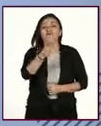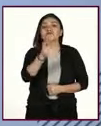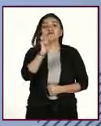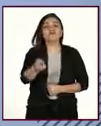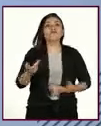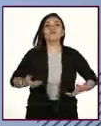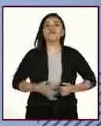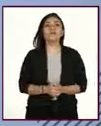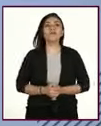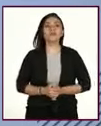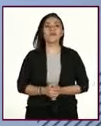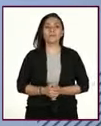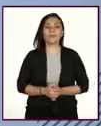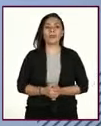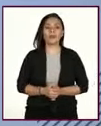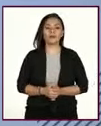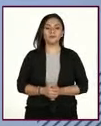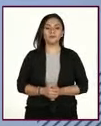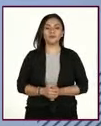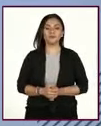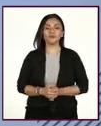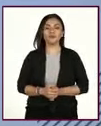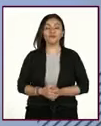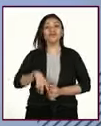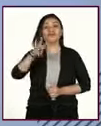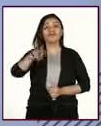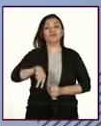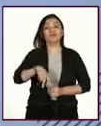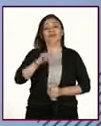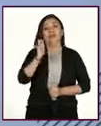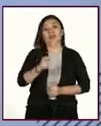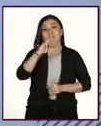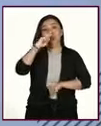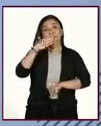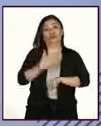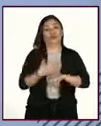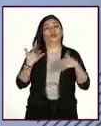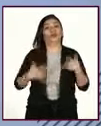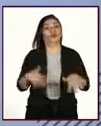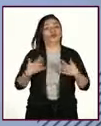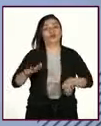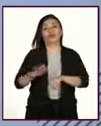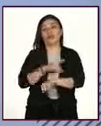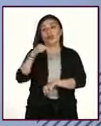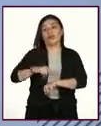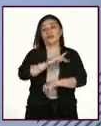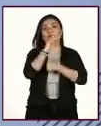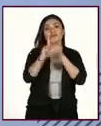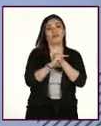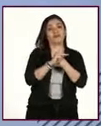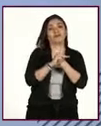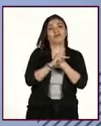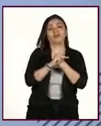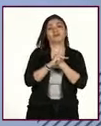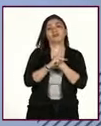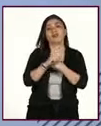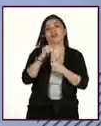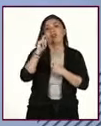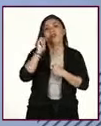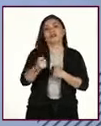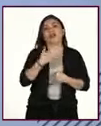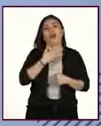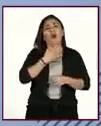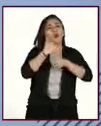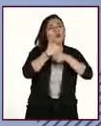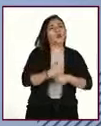es que tienen mucha responsabilidad, ¿no? Porque vivimos en un país, como dije al inicio, ¿no? Que ha